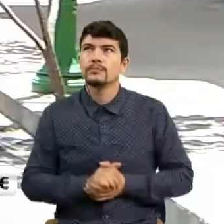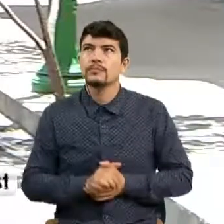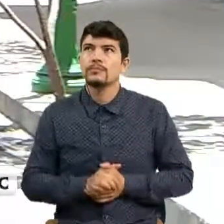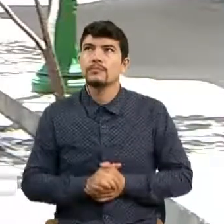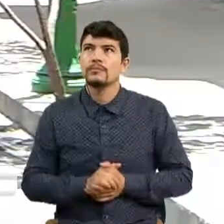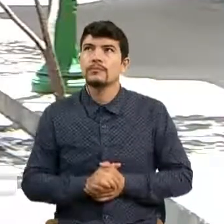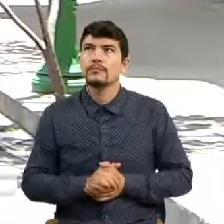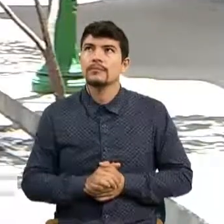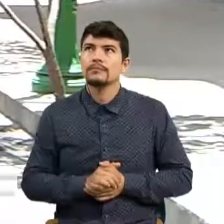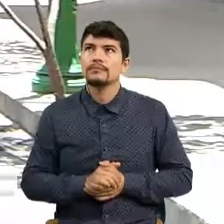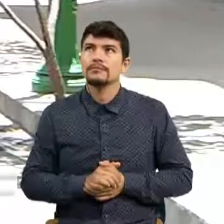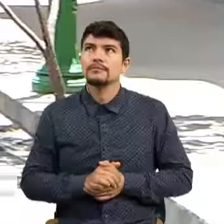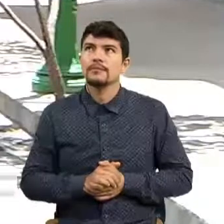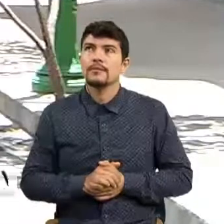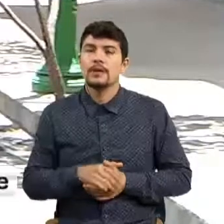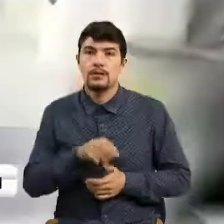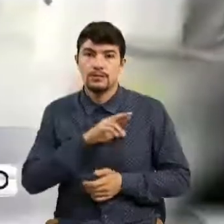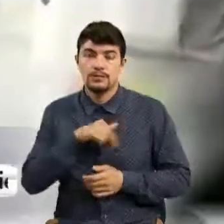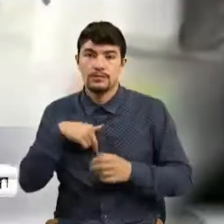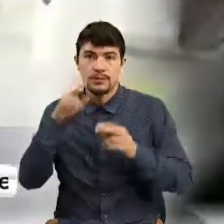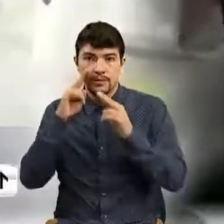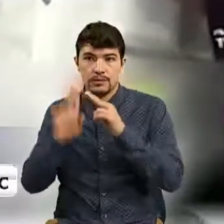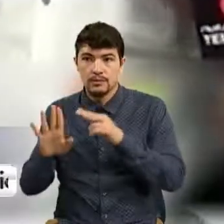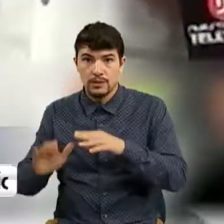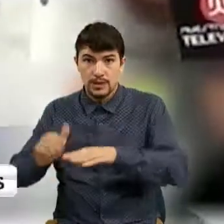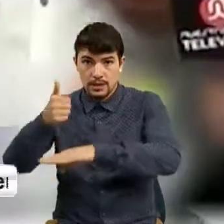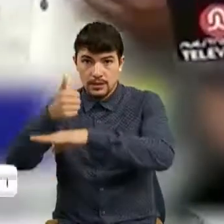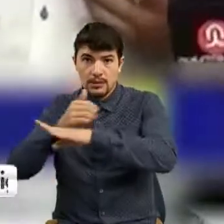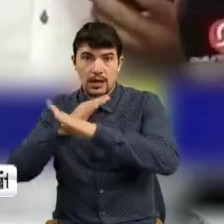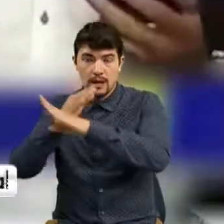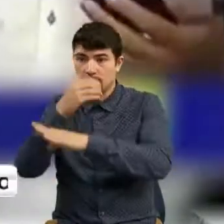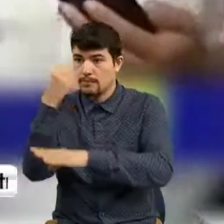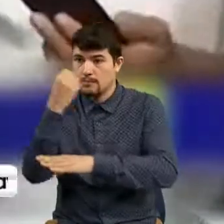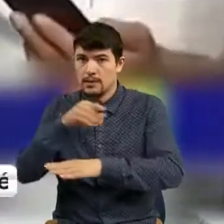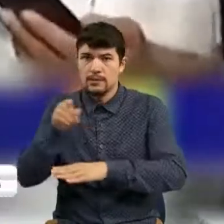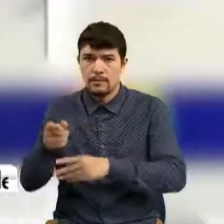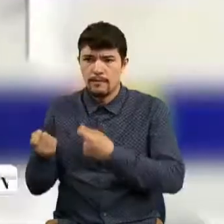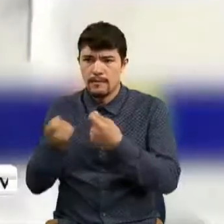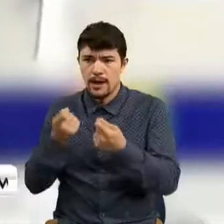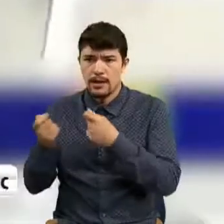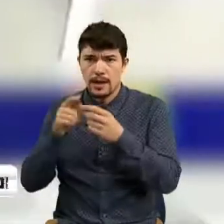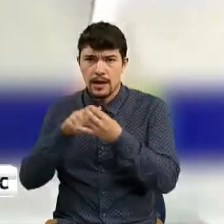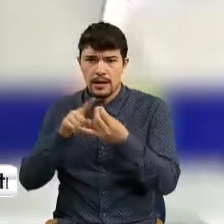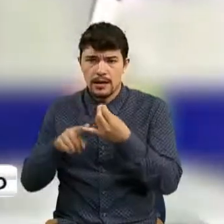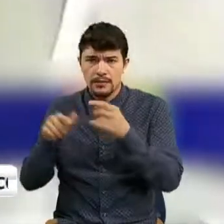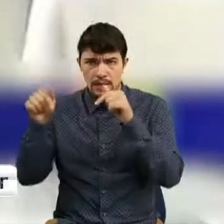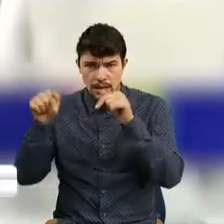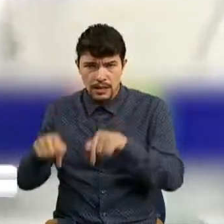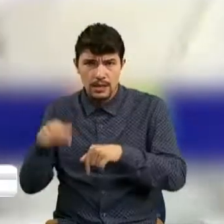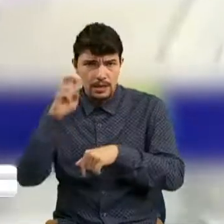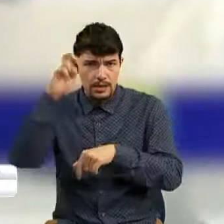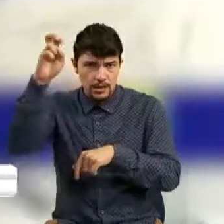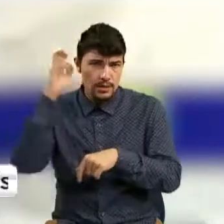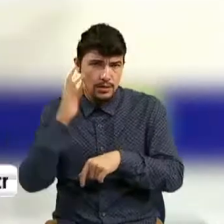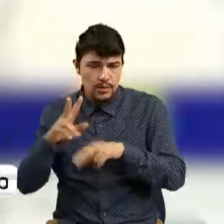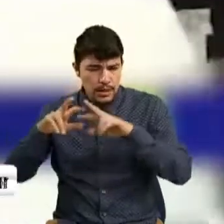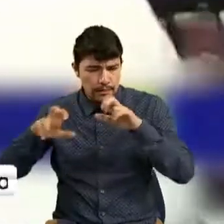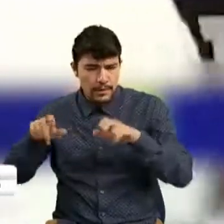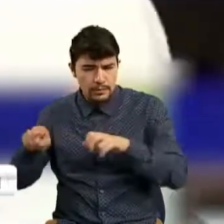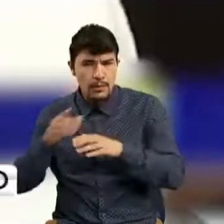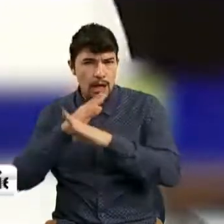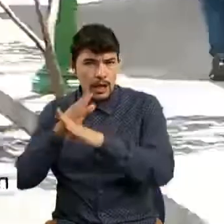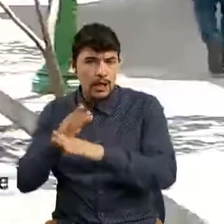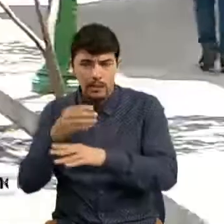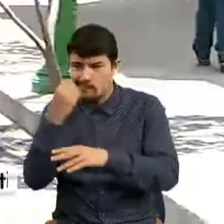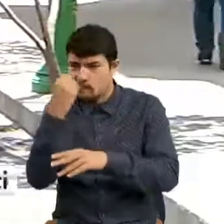dato de cierre, extraoficialmente conocimos que el director anticorrupción no manejaba casos de alto calibre acá en Norte de Santander, como